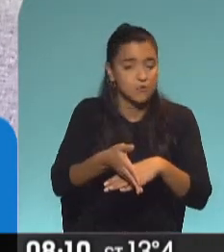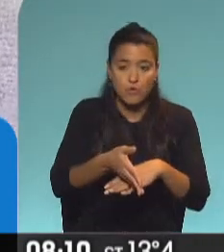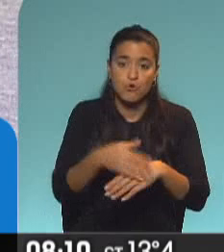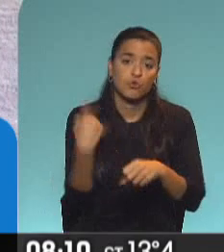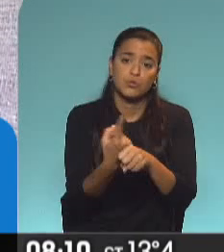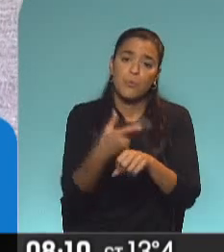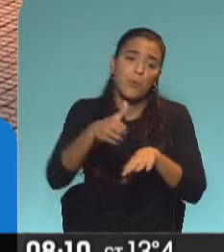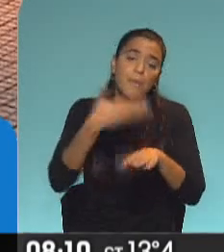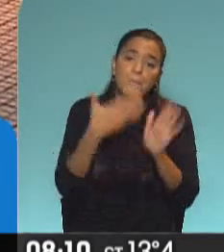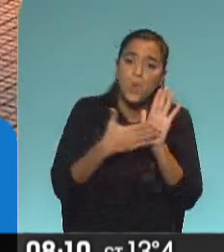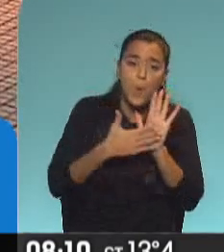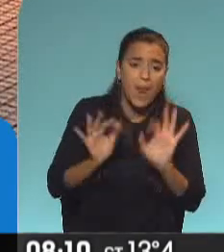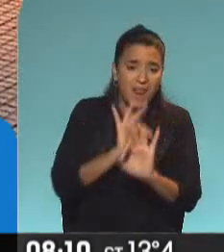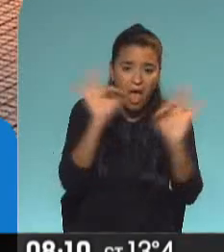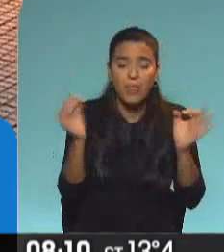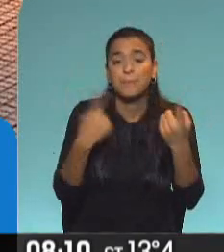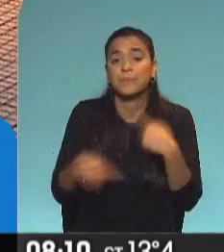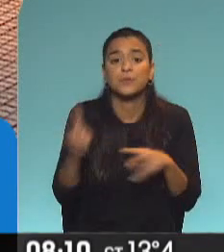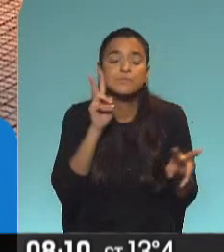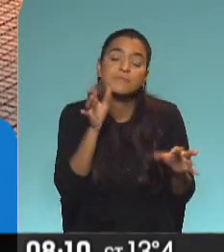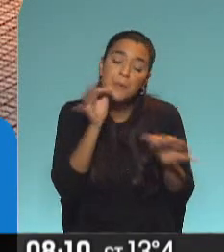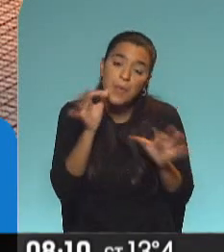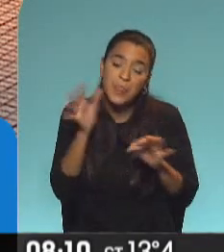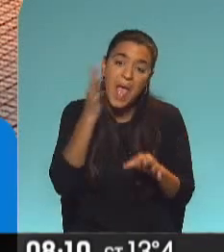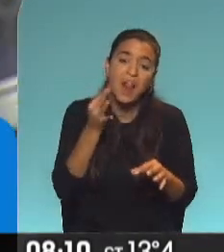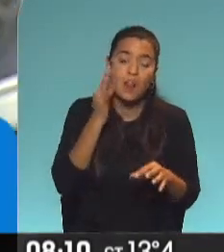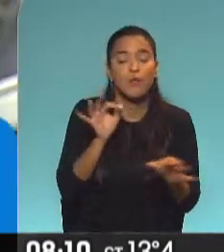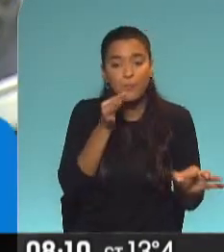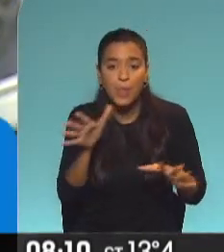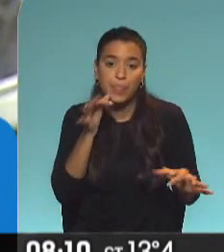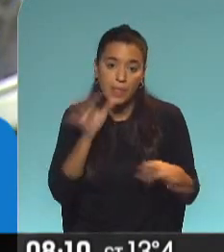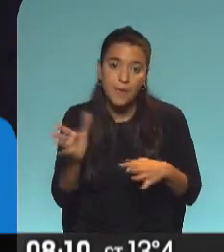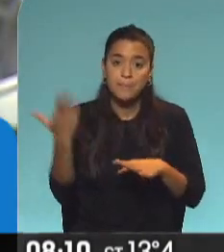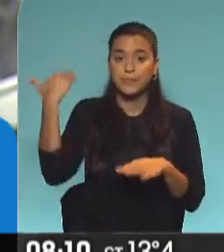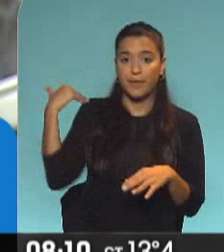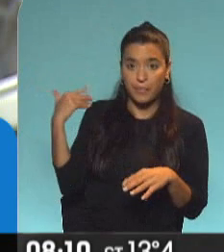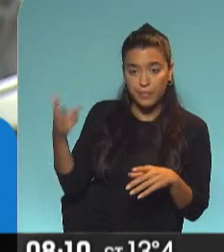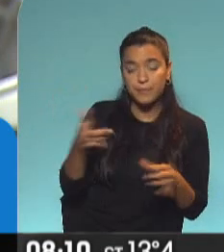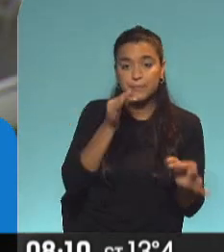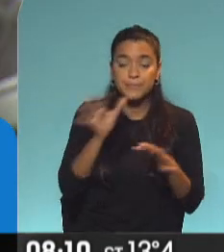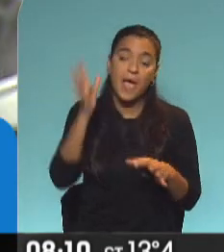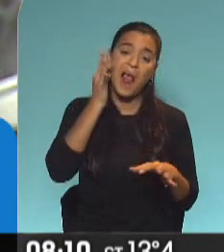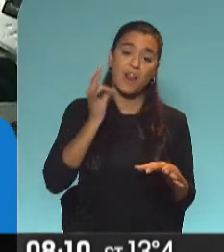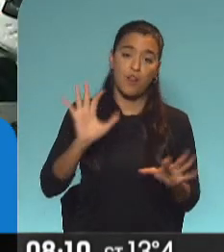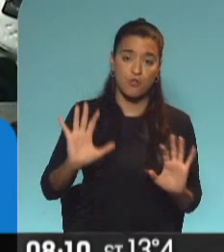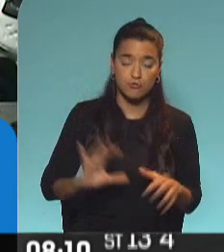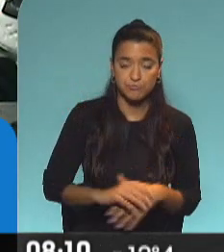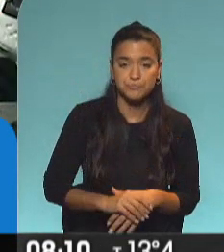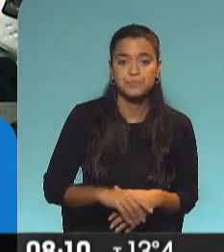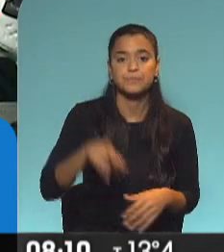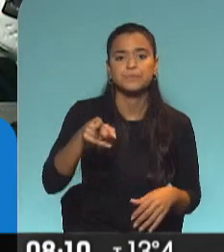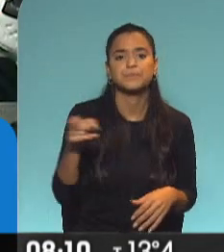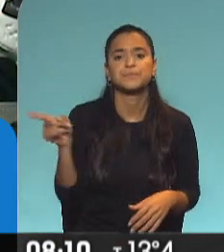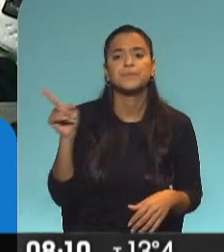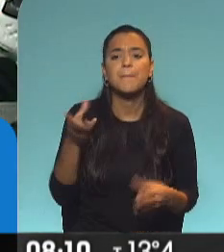pueden probar, nada, pero algo se vende, a diferencia de antes, algo se vende al menos. Así que. ¿Tienen